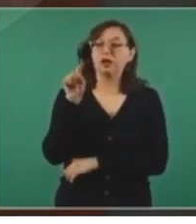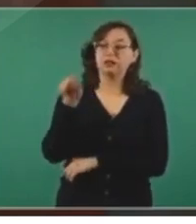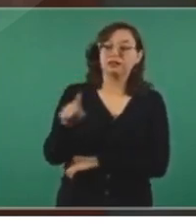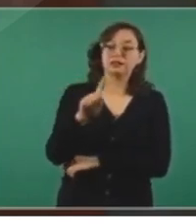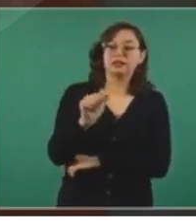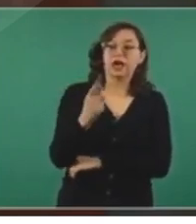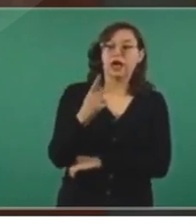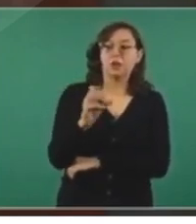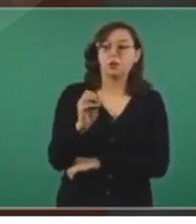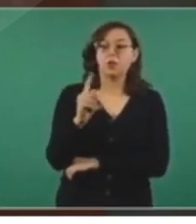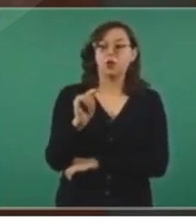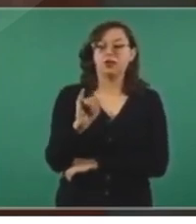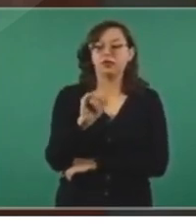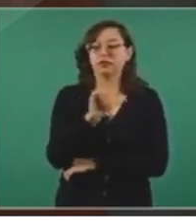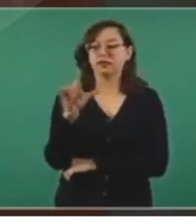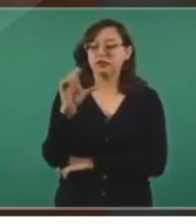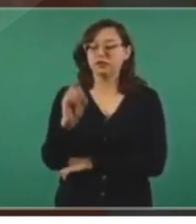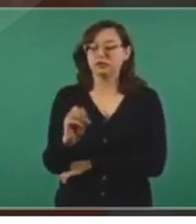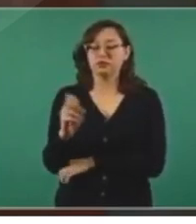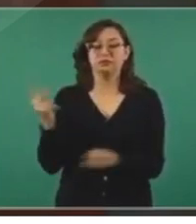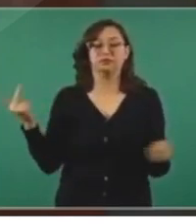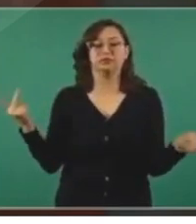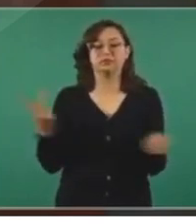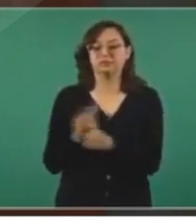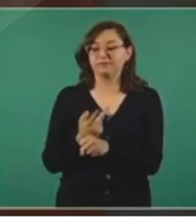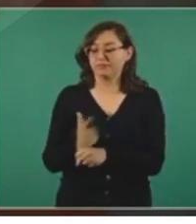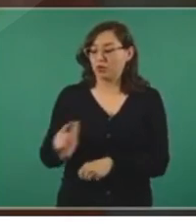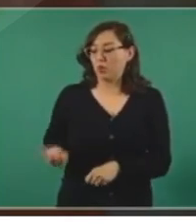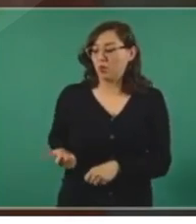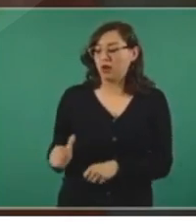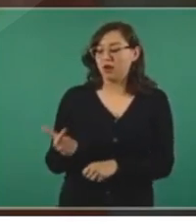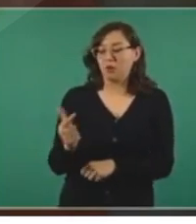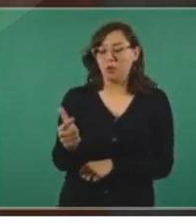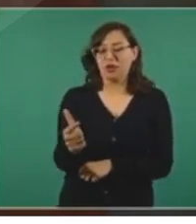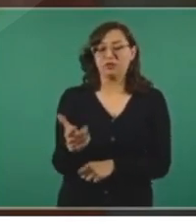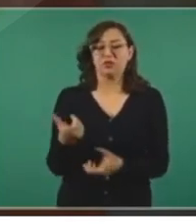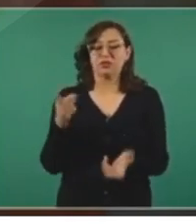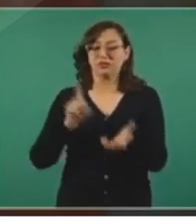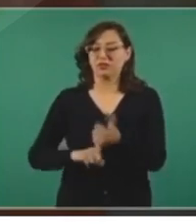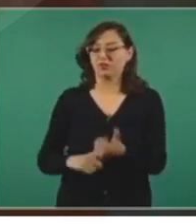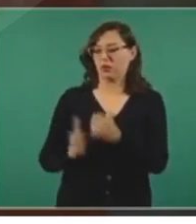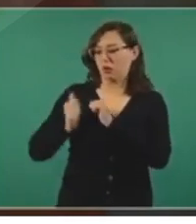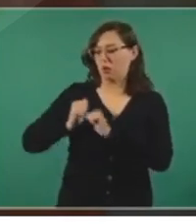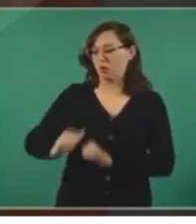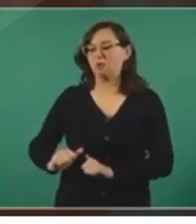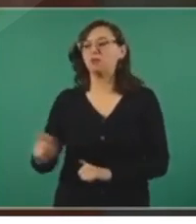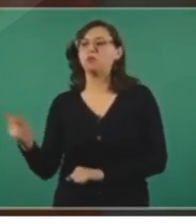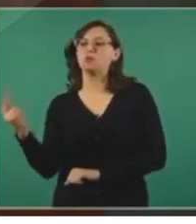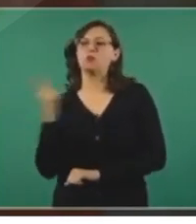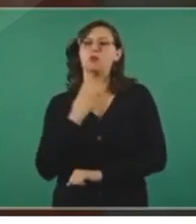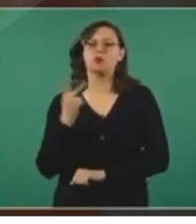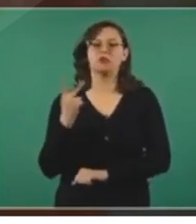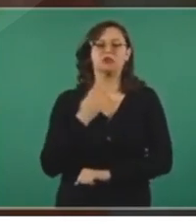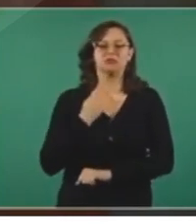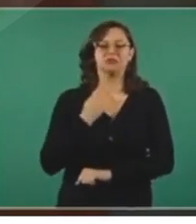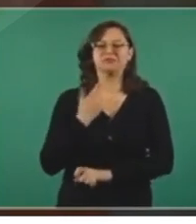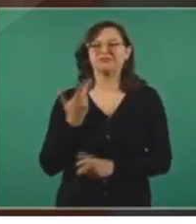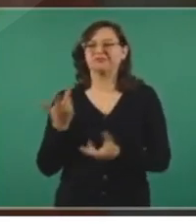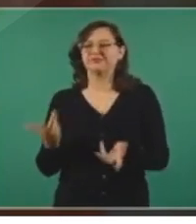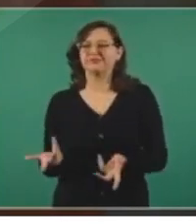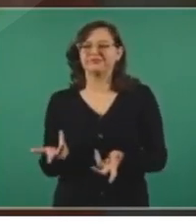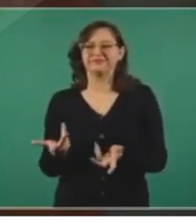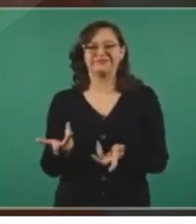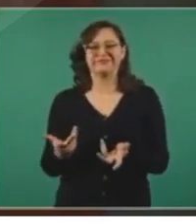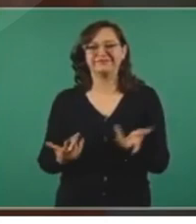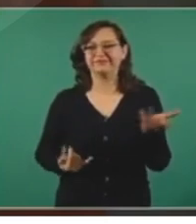y que parece que nos estamos envolviendo en Guanajuato, nuestras autoridades, en ciertas banderas políticas que complican mucho